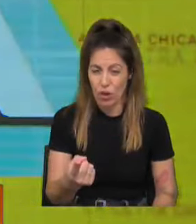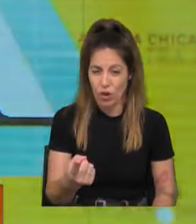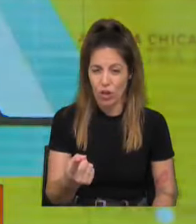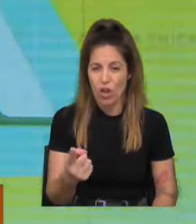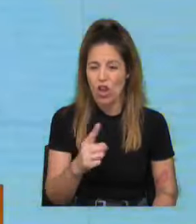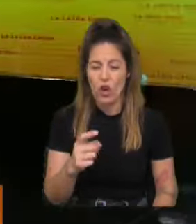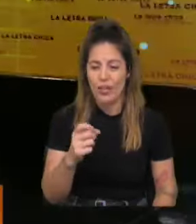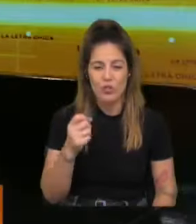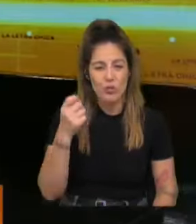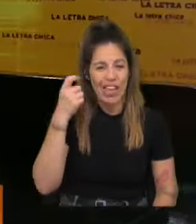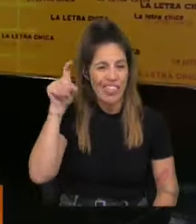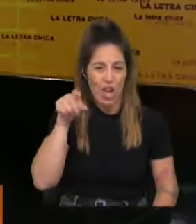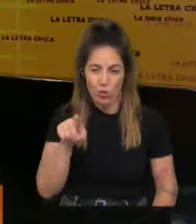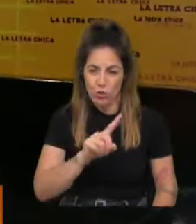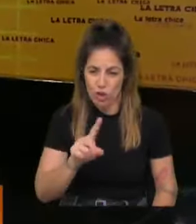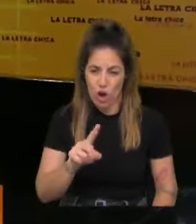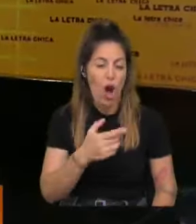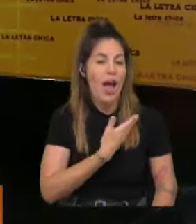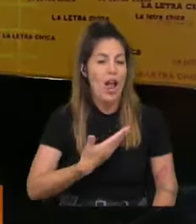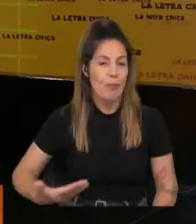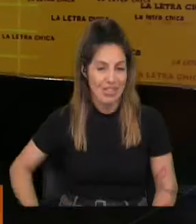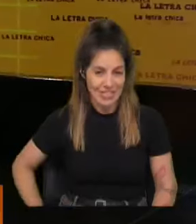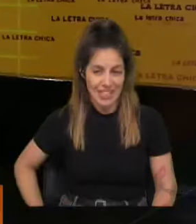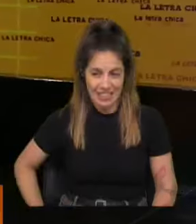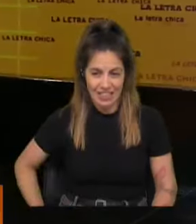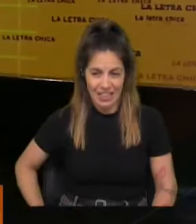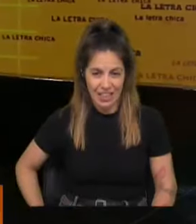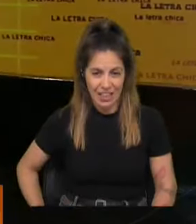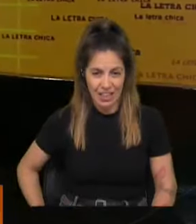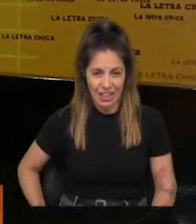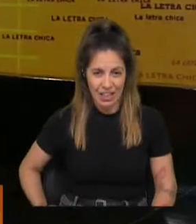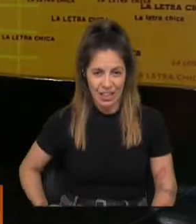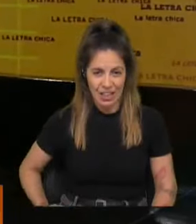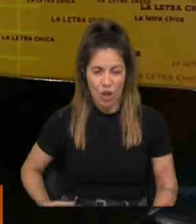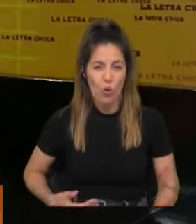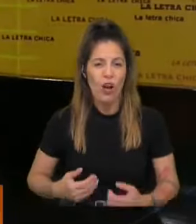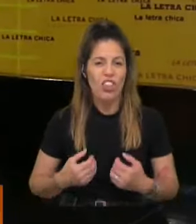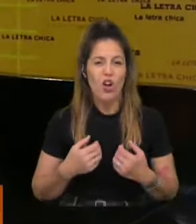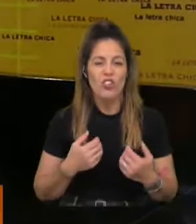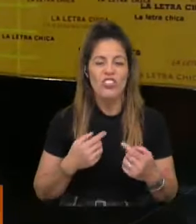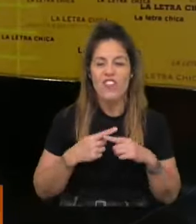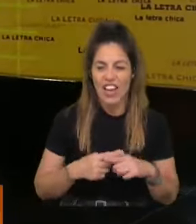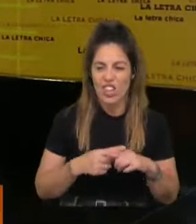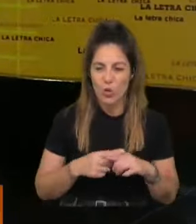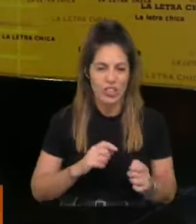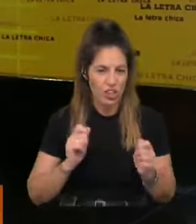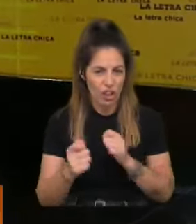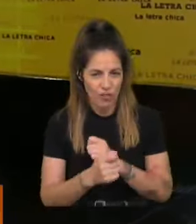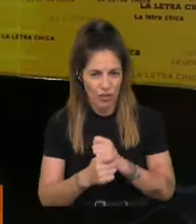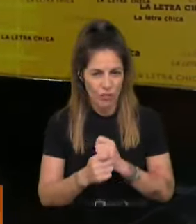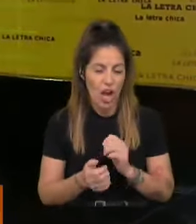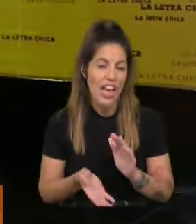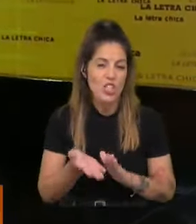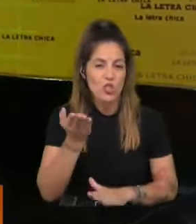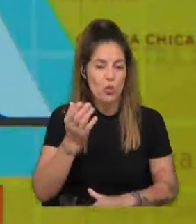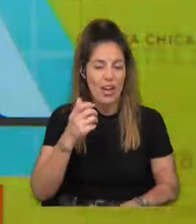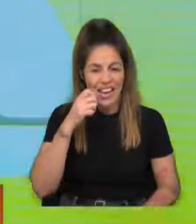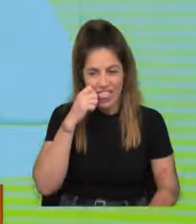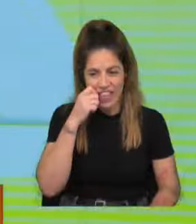es que se te ocurra a vos el propio presidente Cuando sube dentro de se va discutiendo la reforma y sube la edad de 60